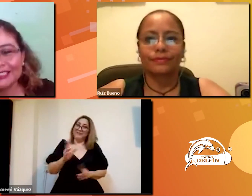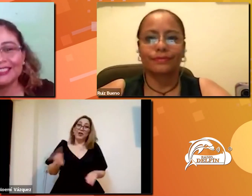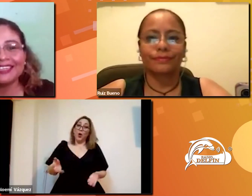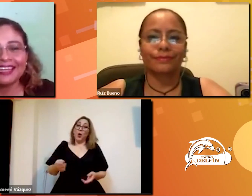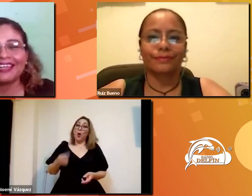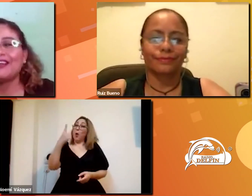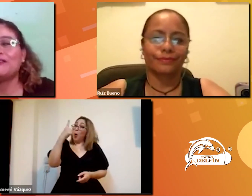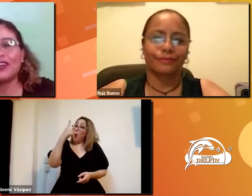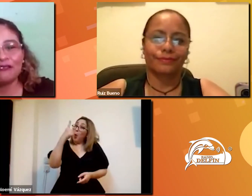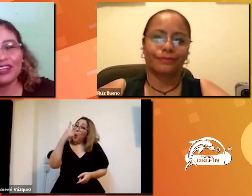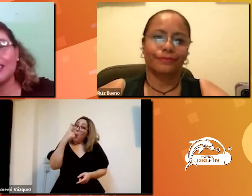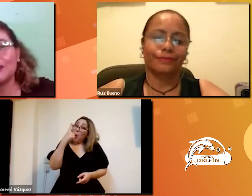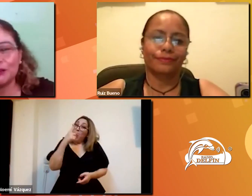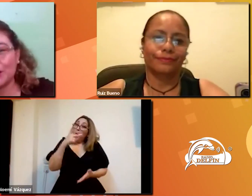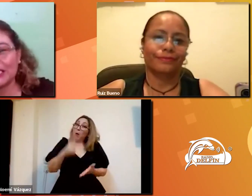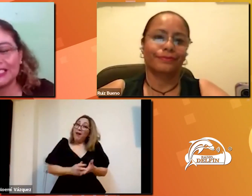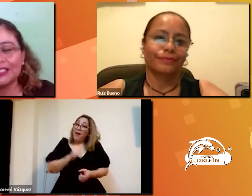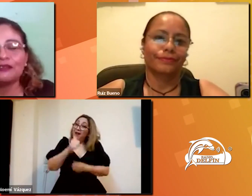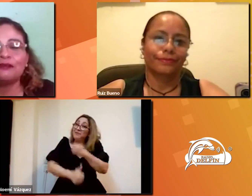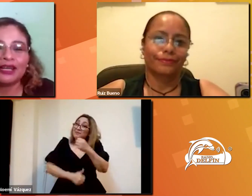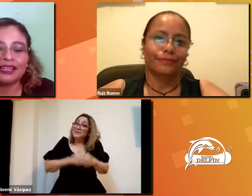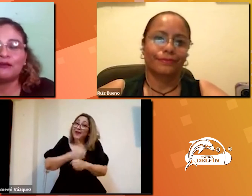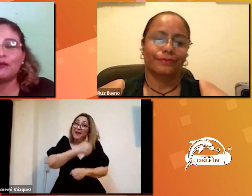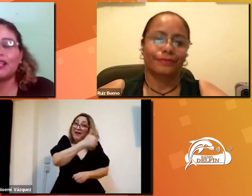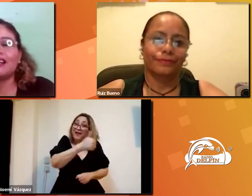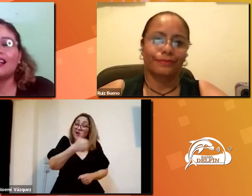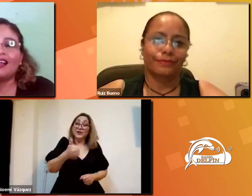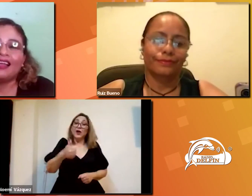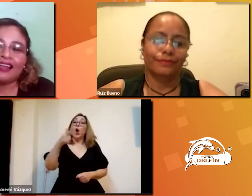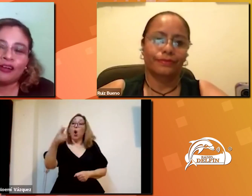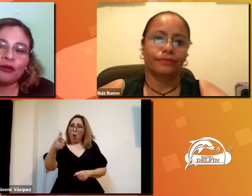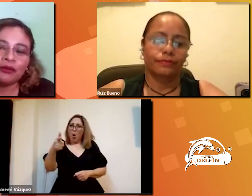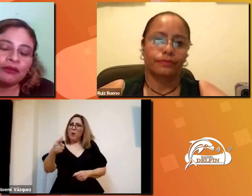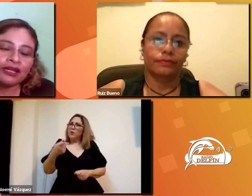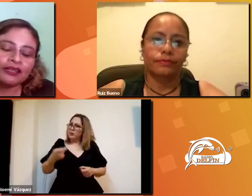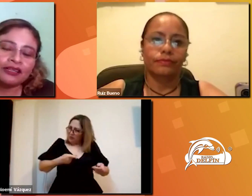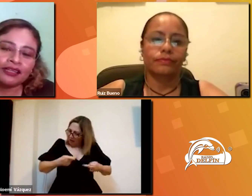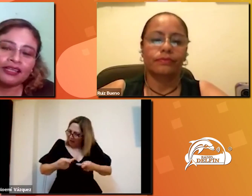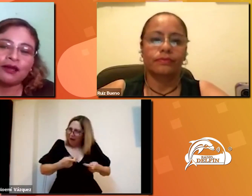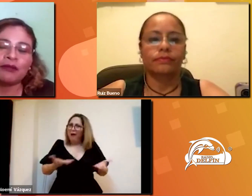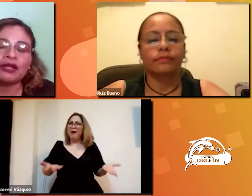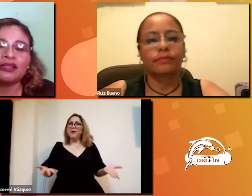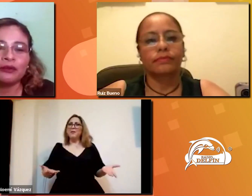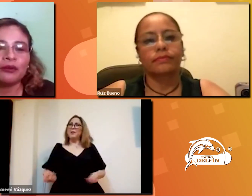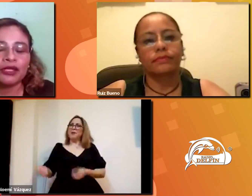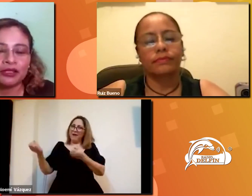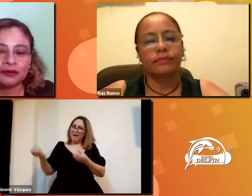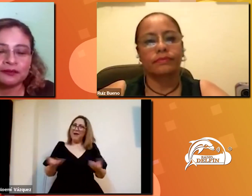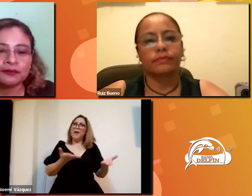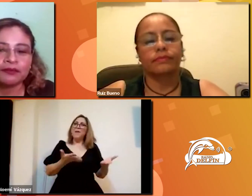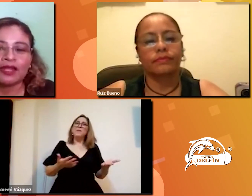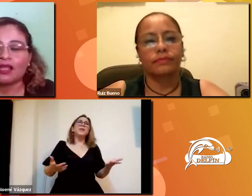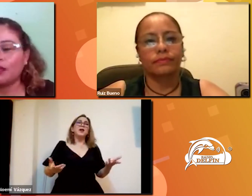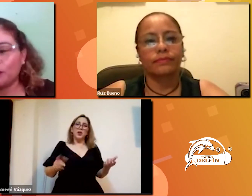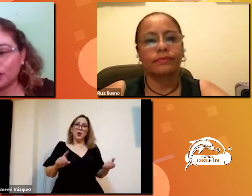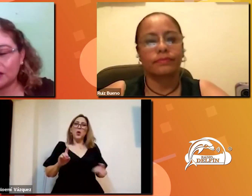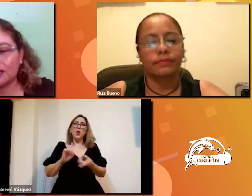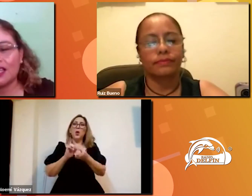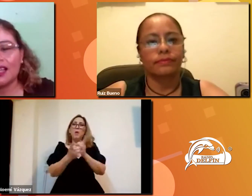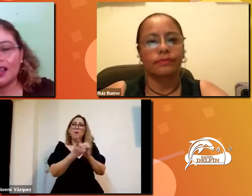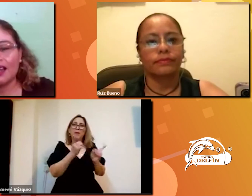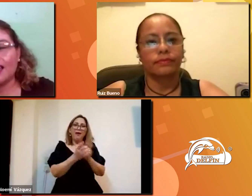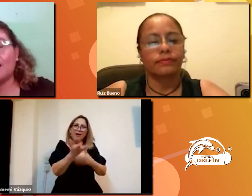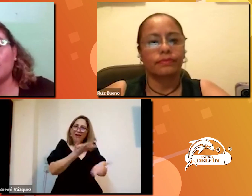daño. Así que preparen sus piececitos para que puedan convivir y aprender un poquito. Y